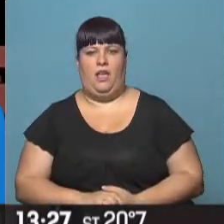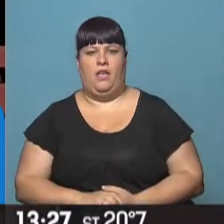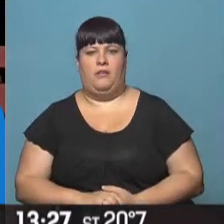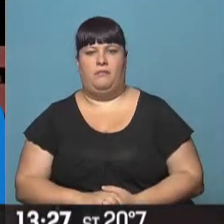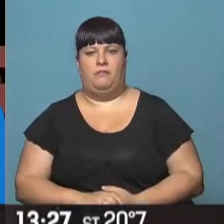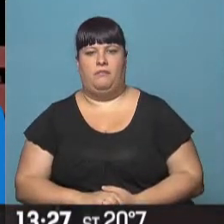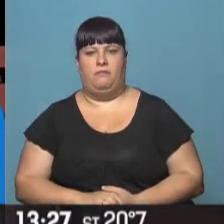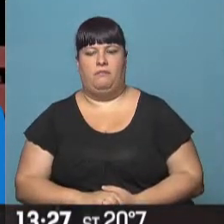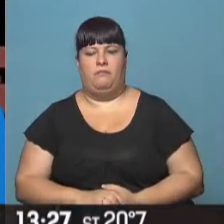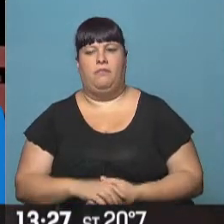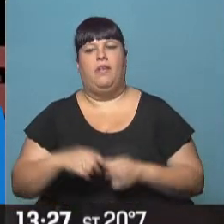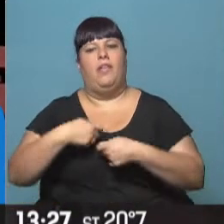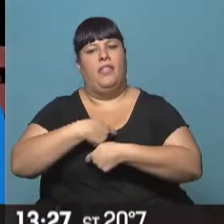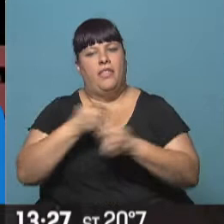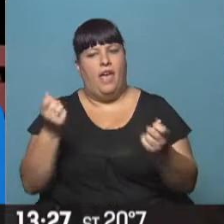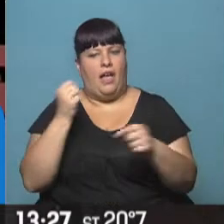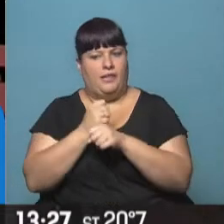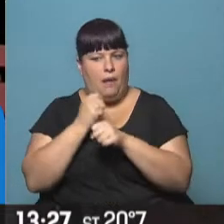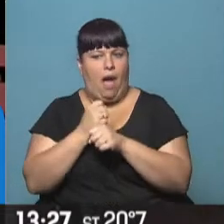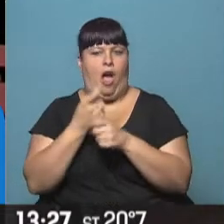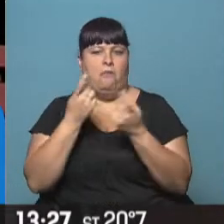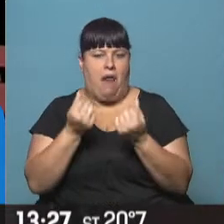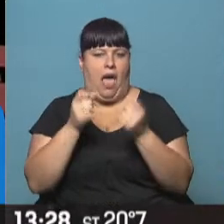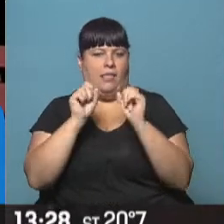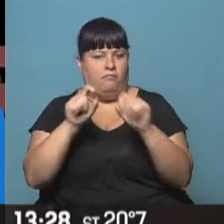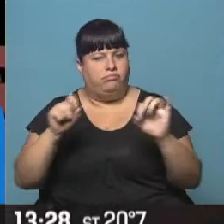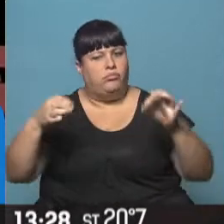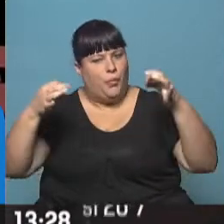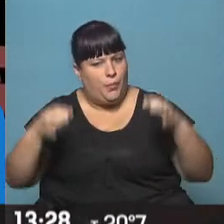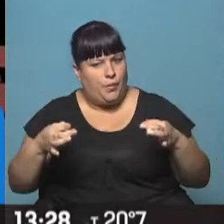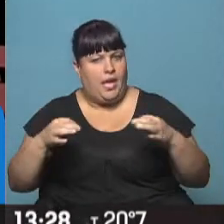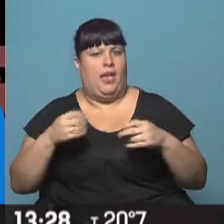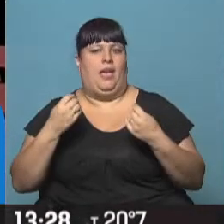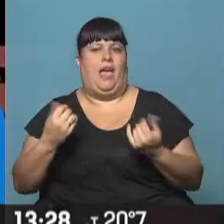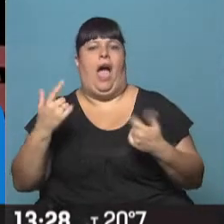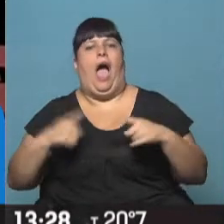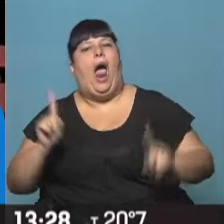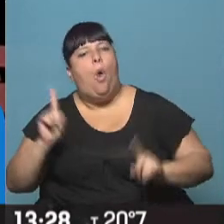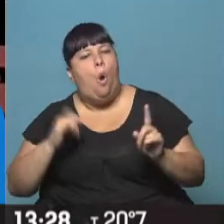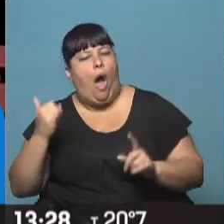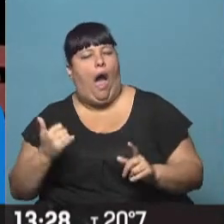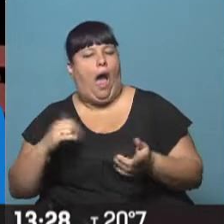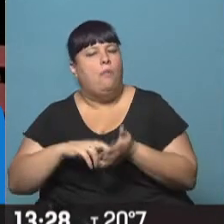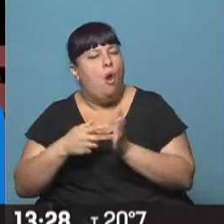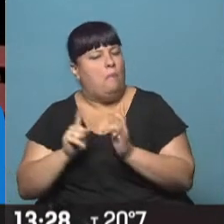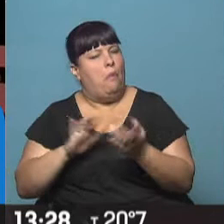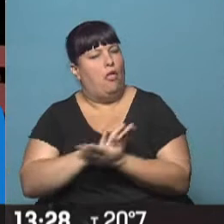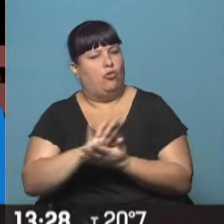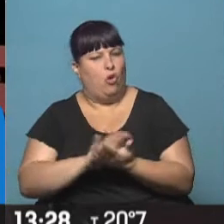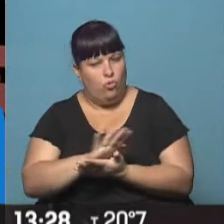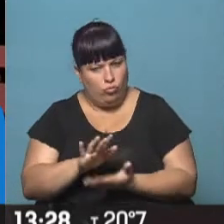una distribución de trabajo y de recursos adecuada, que despeja muchas